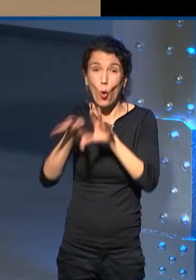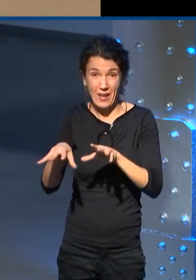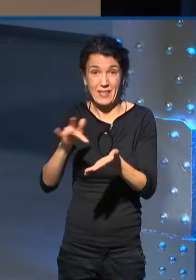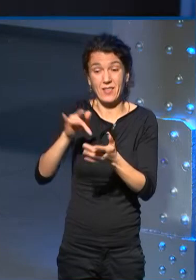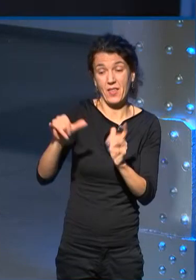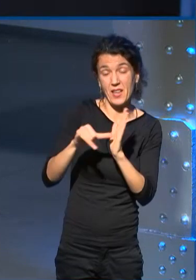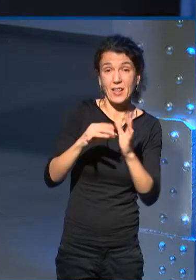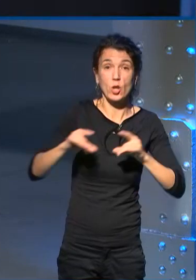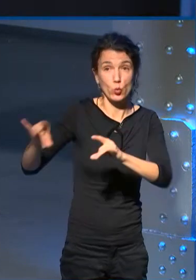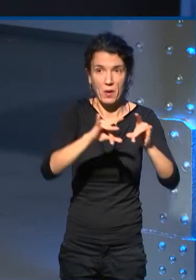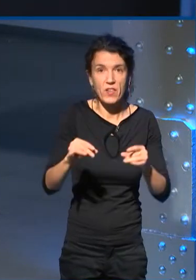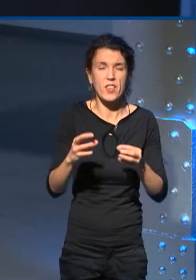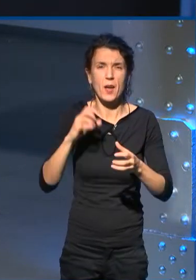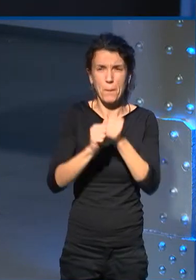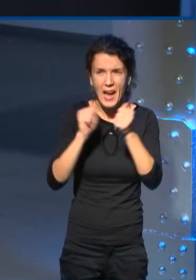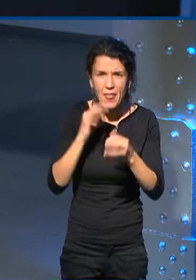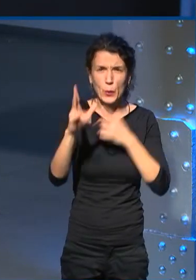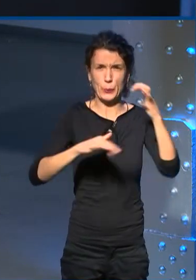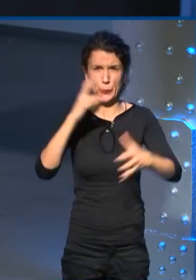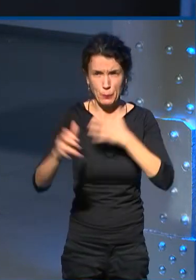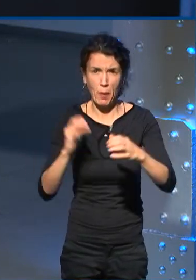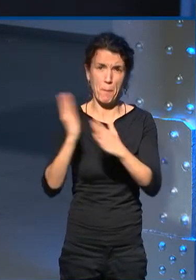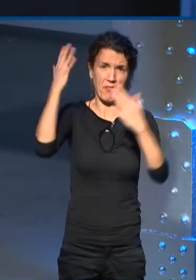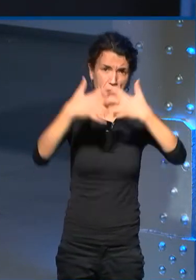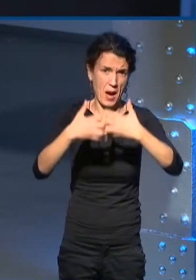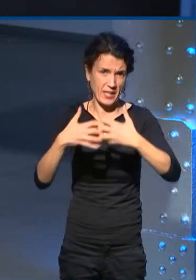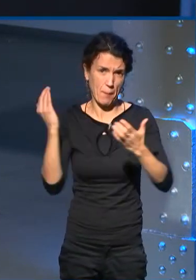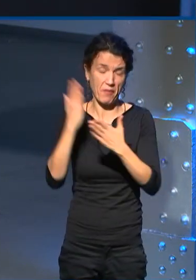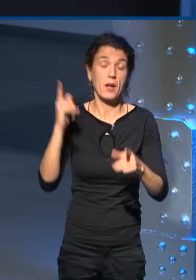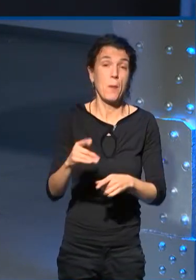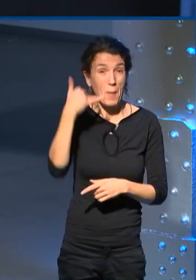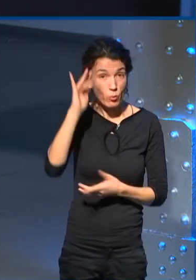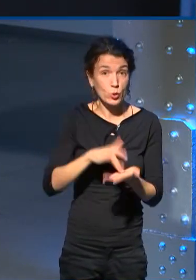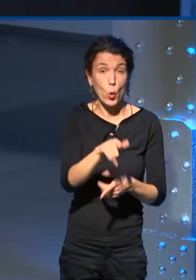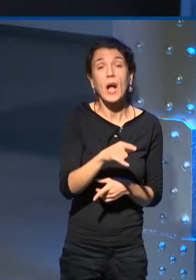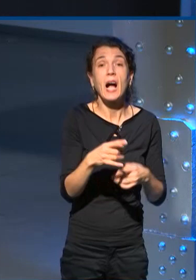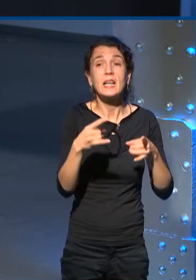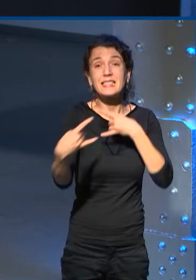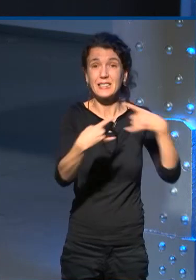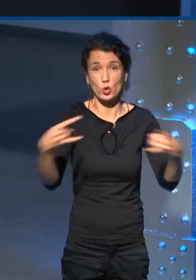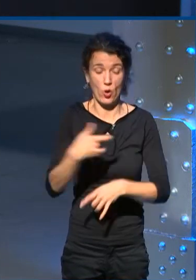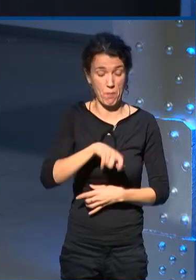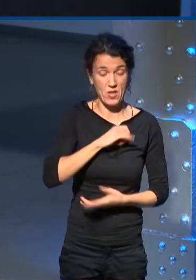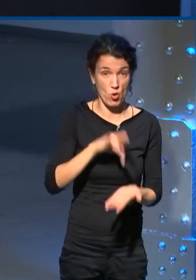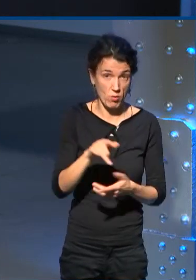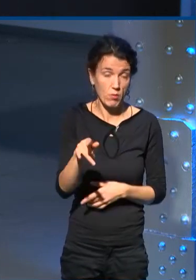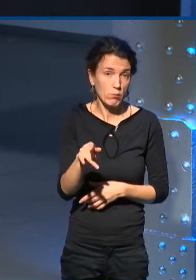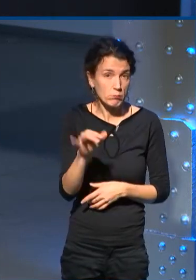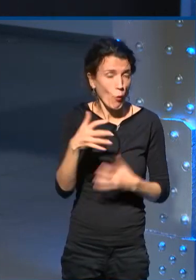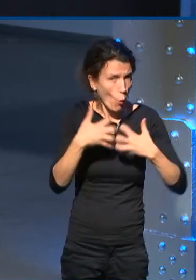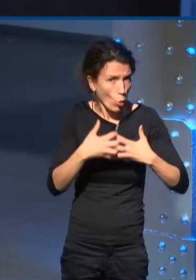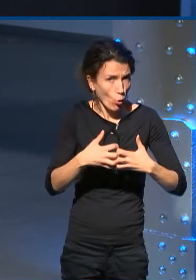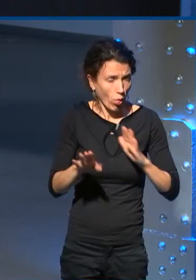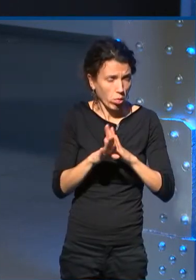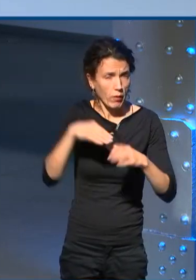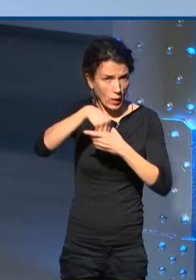mucho a la superficie, levantan polvo, piedras y pueden golpear al propio rover. De hecho, tuvimos la mala suerte de que un sensor español que iba en esta, bueno, que va y que está funcionando en